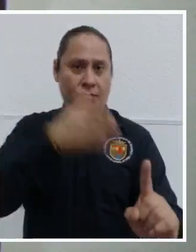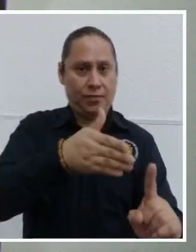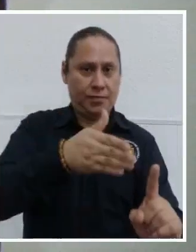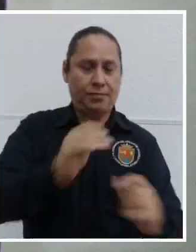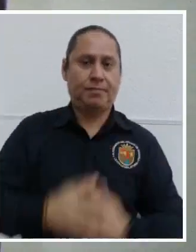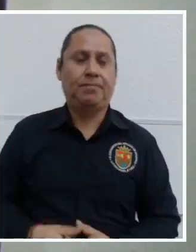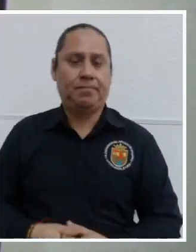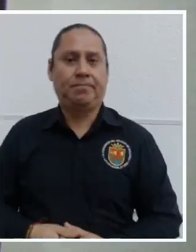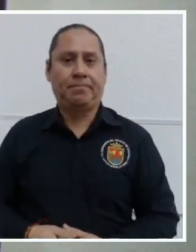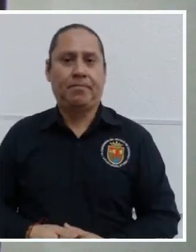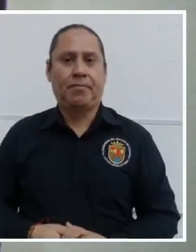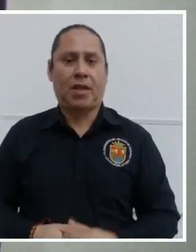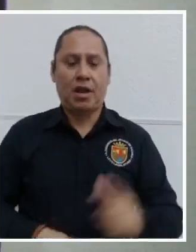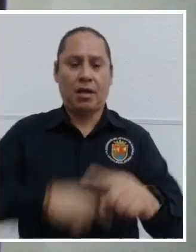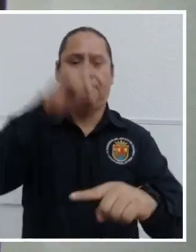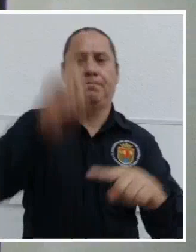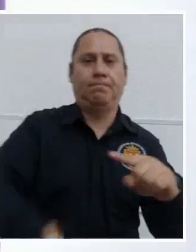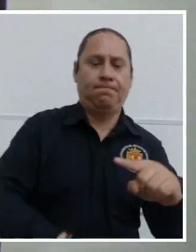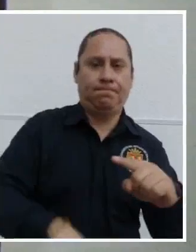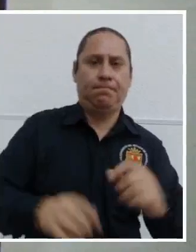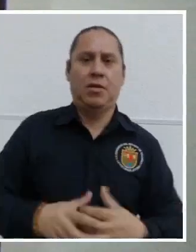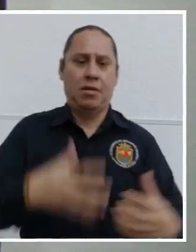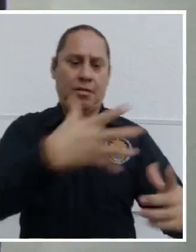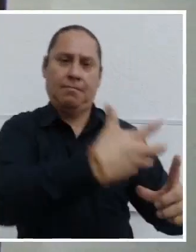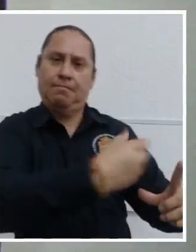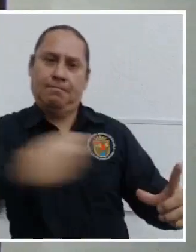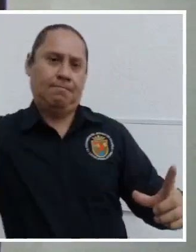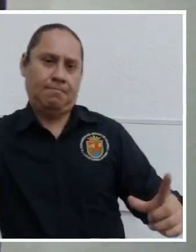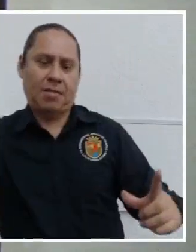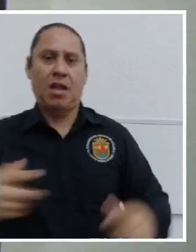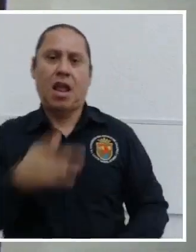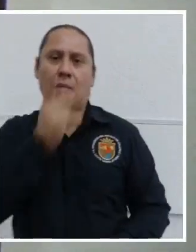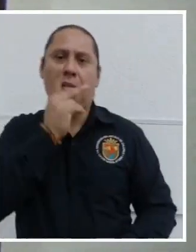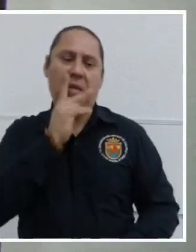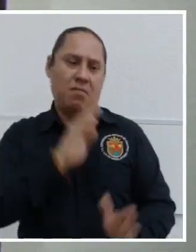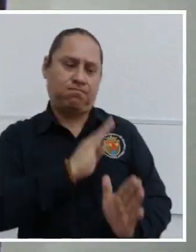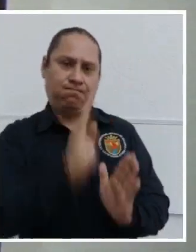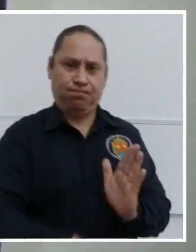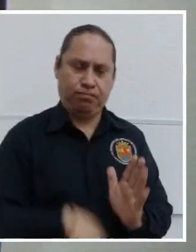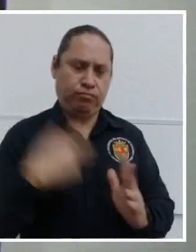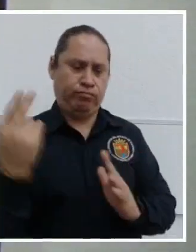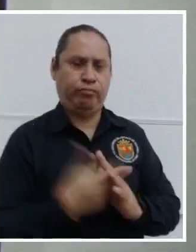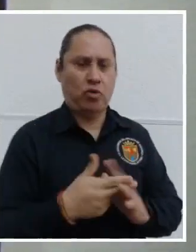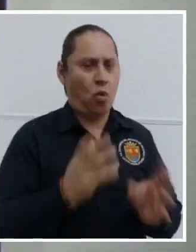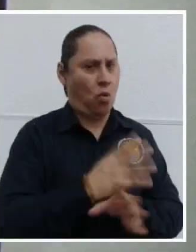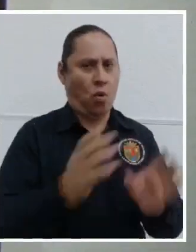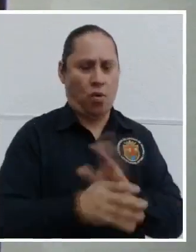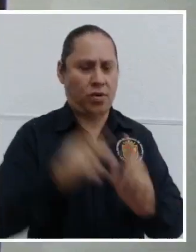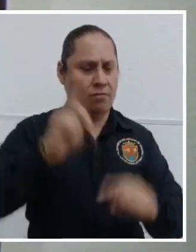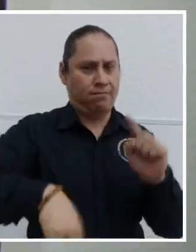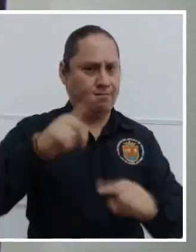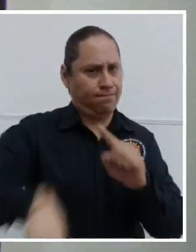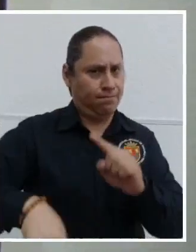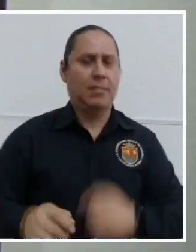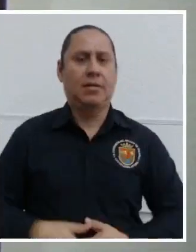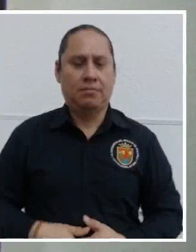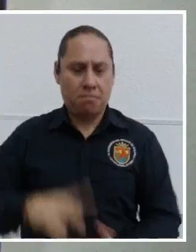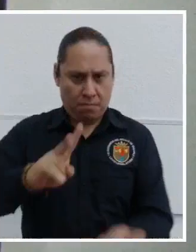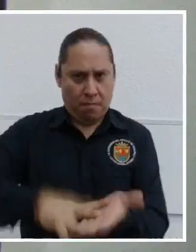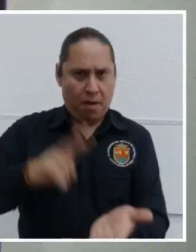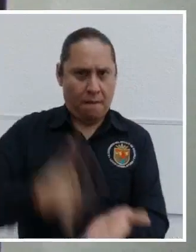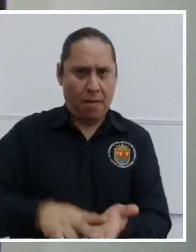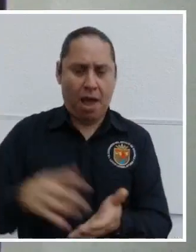la pérdida de la patria potestad del padre feminicida, siendo constitucionalmente válido